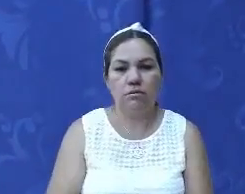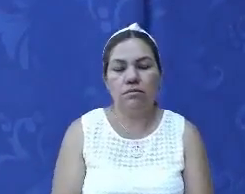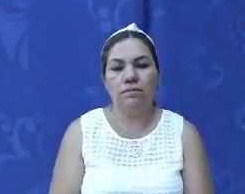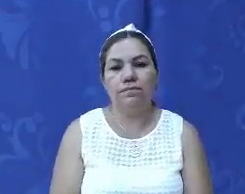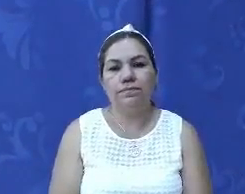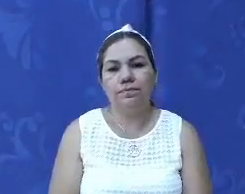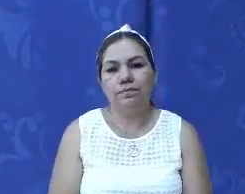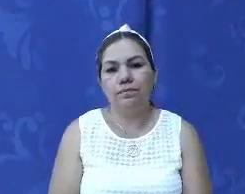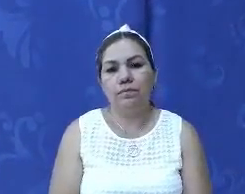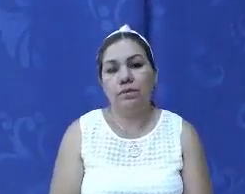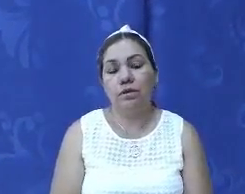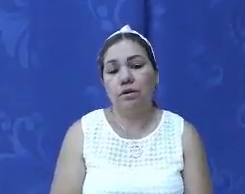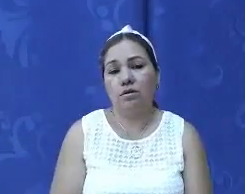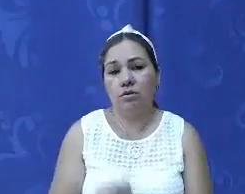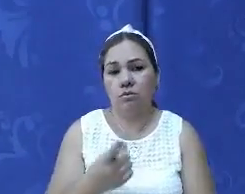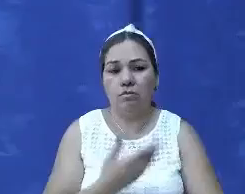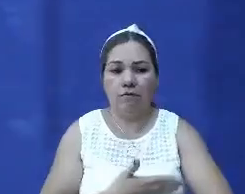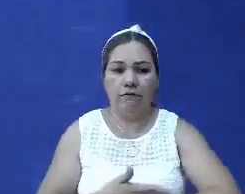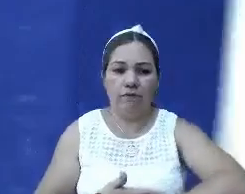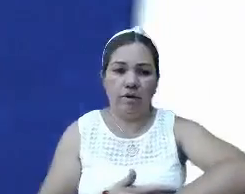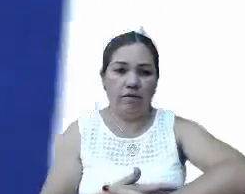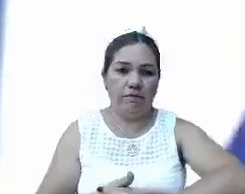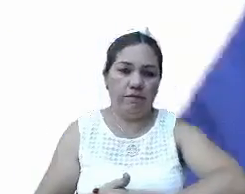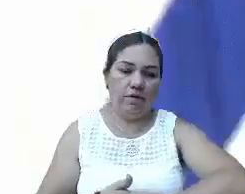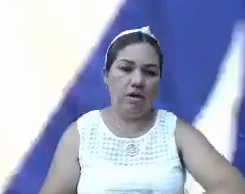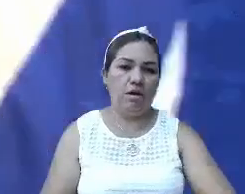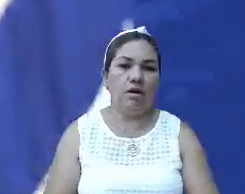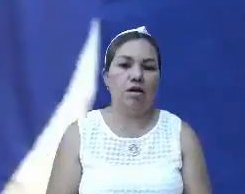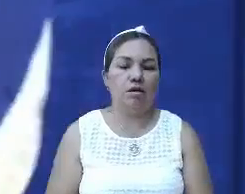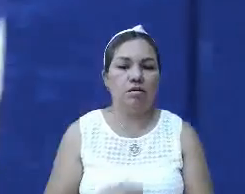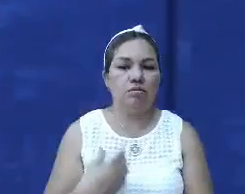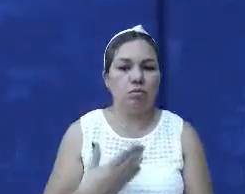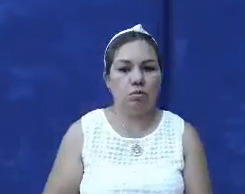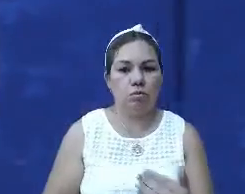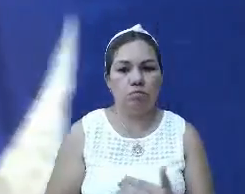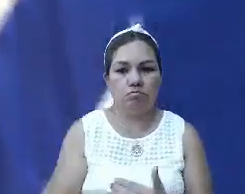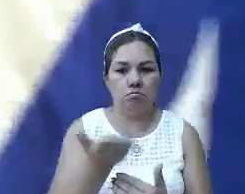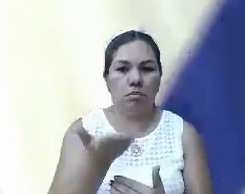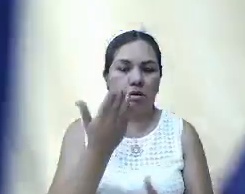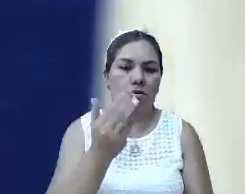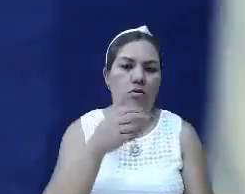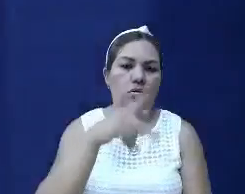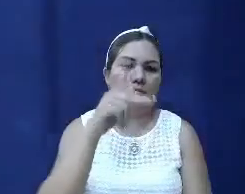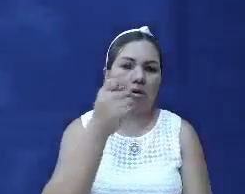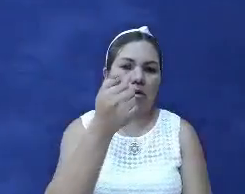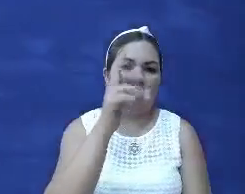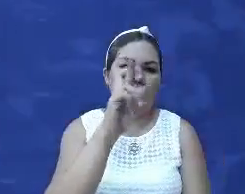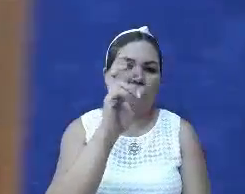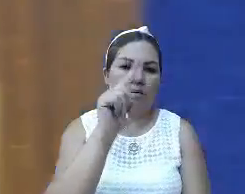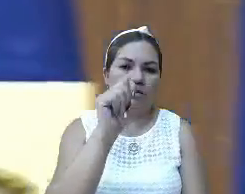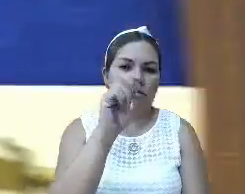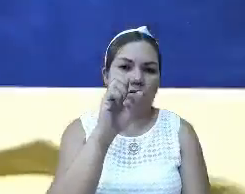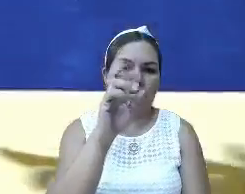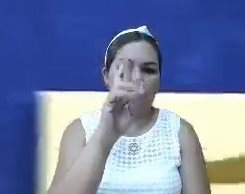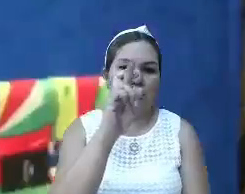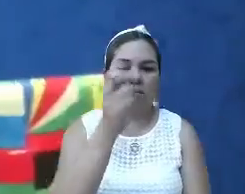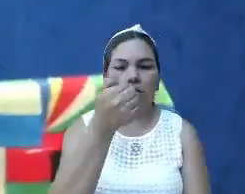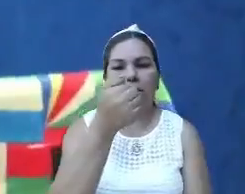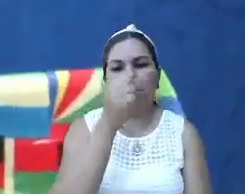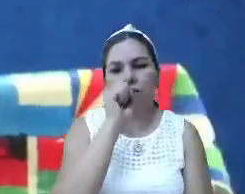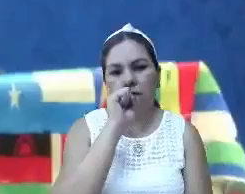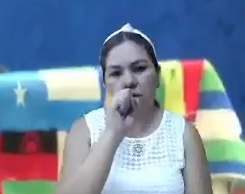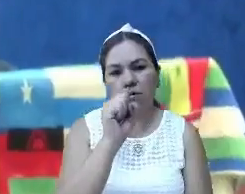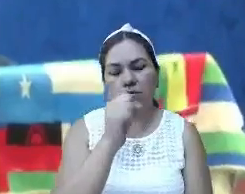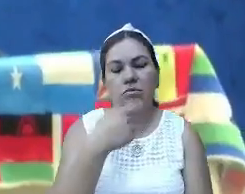Entonces, entre esos bebés, dice que Dios prosperó grandemente a las parteras y a sus familiares, porque hicieron este